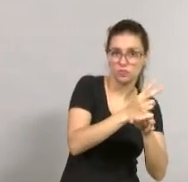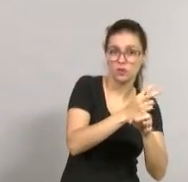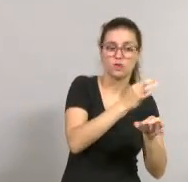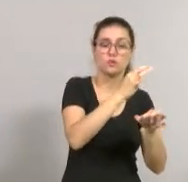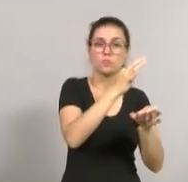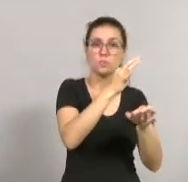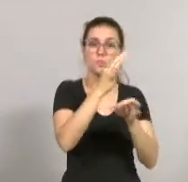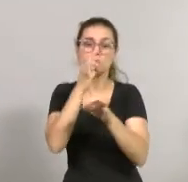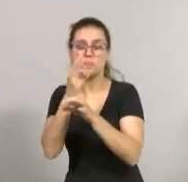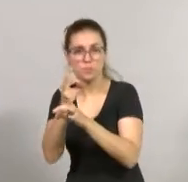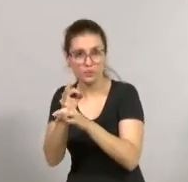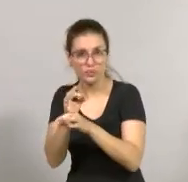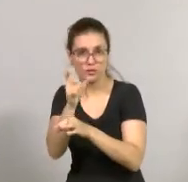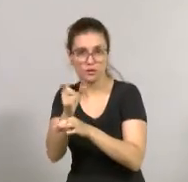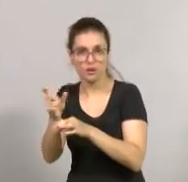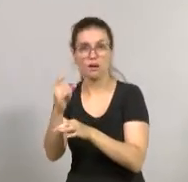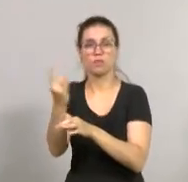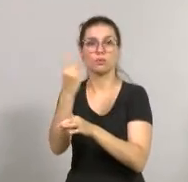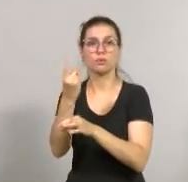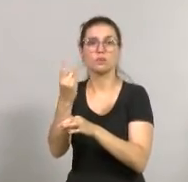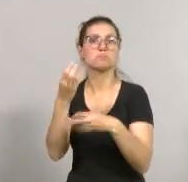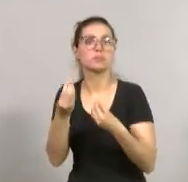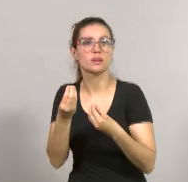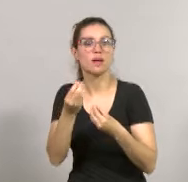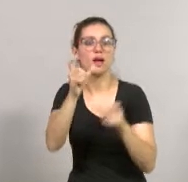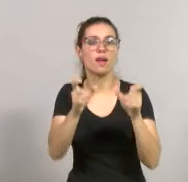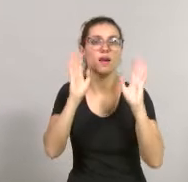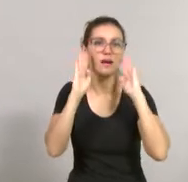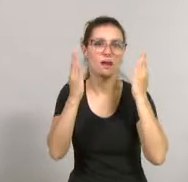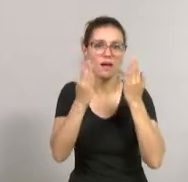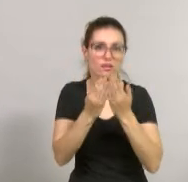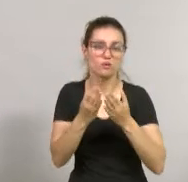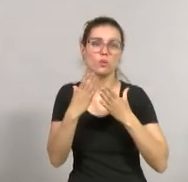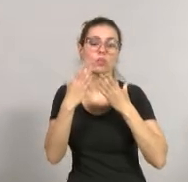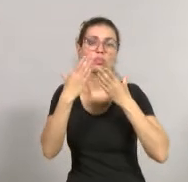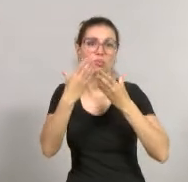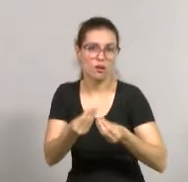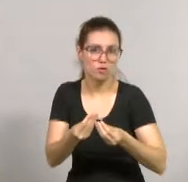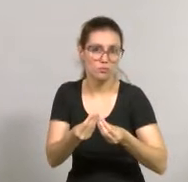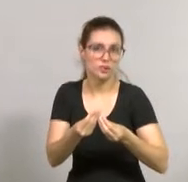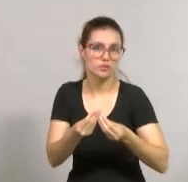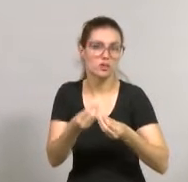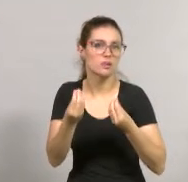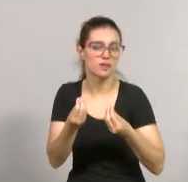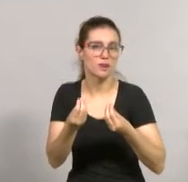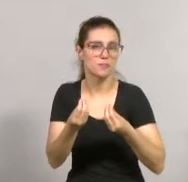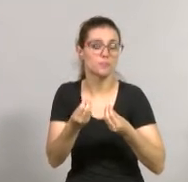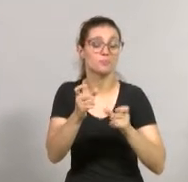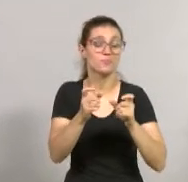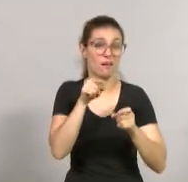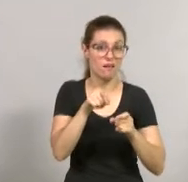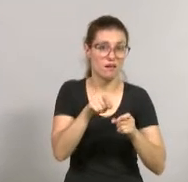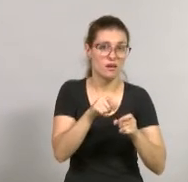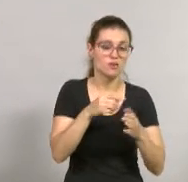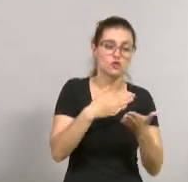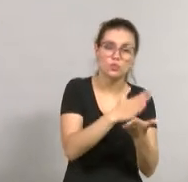de la propia universidad, para poder acompañar a los estudiantes que tienen materias previas, que son condición